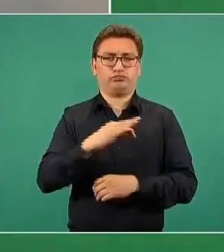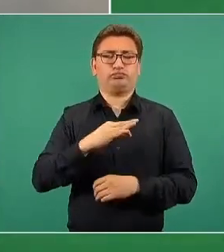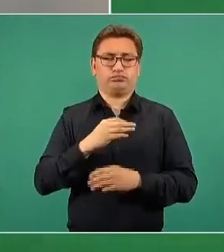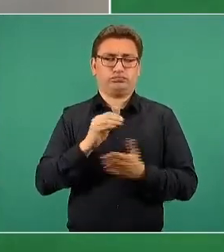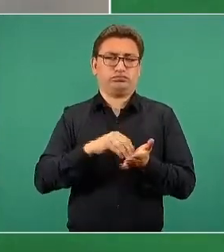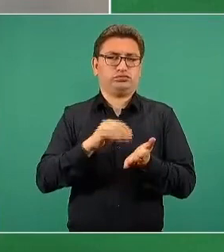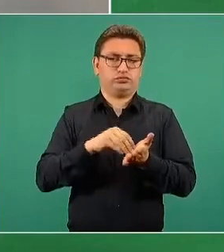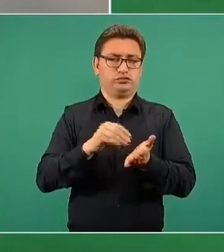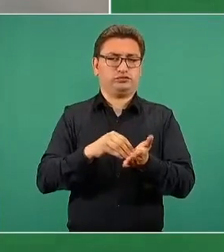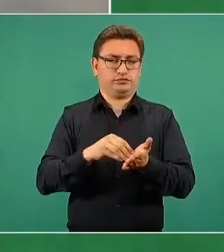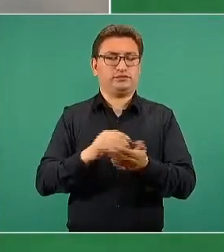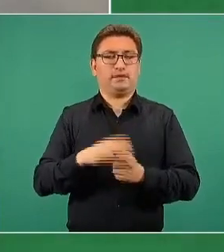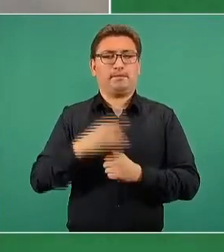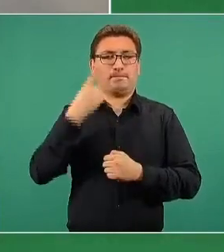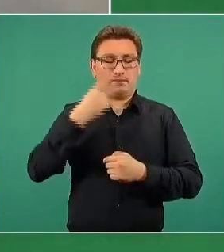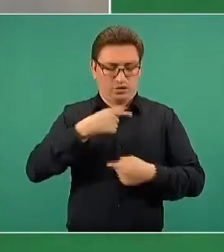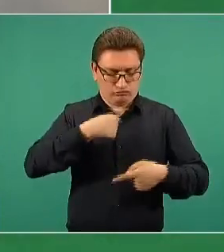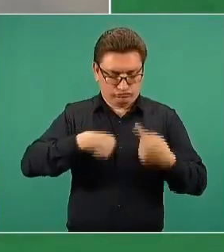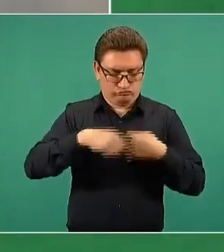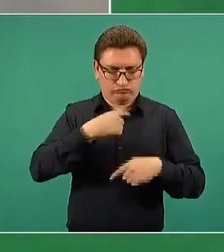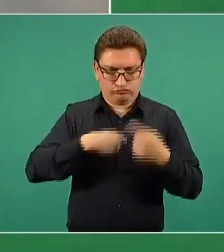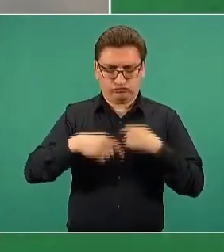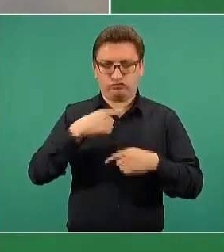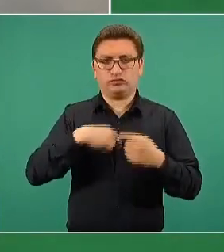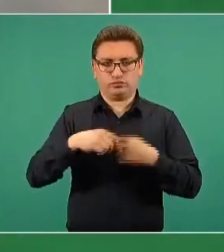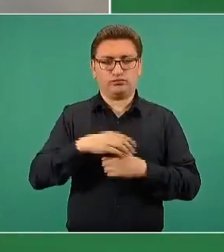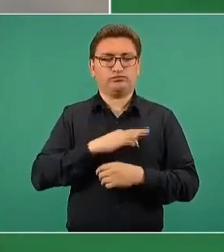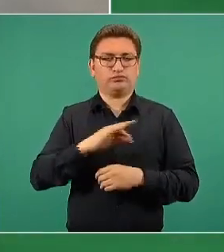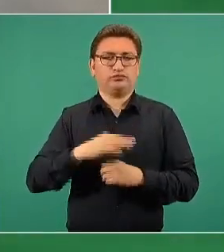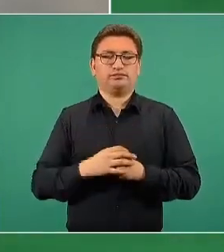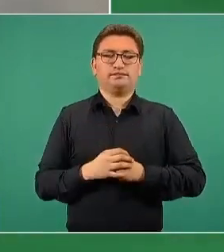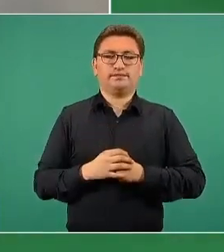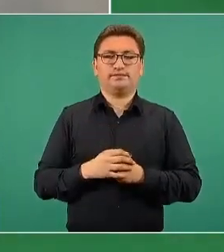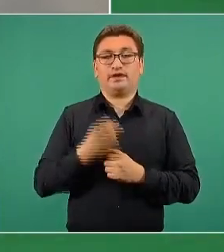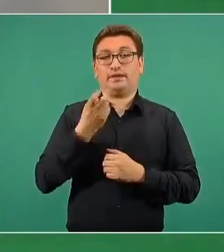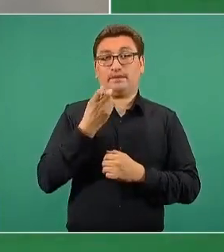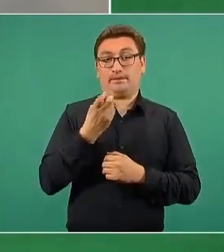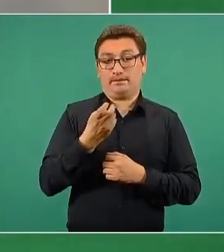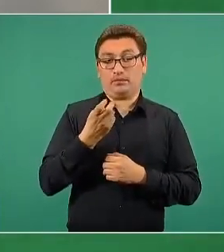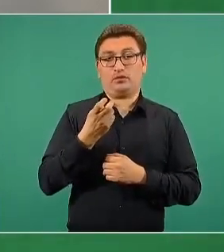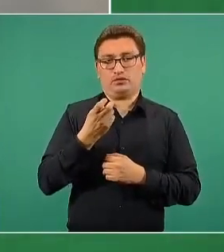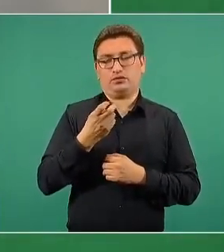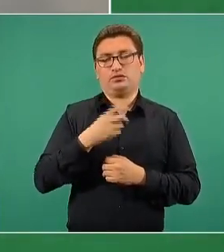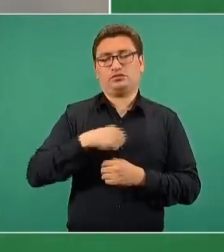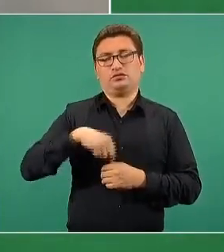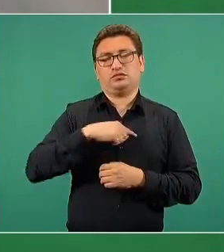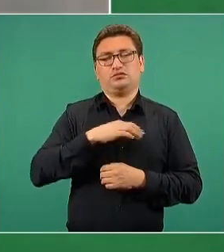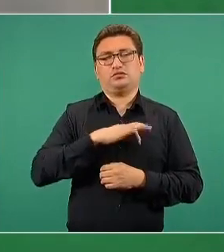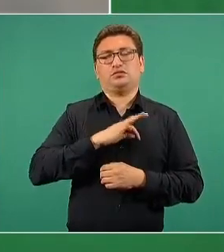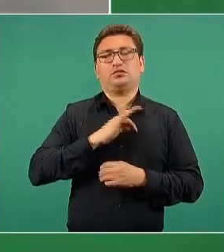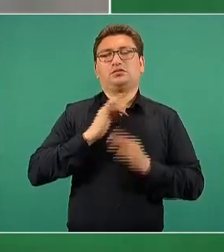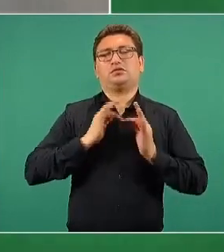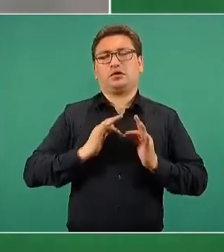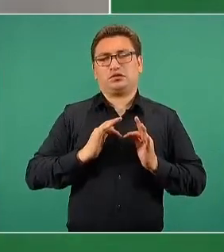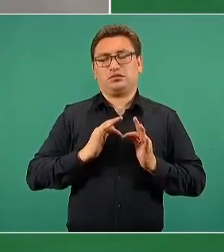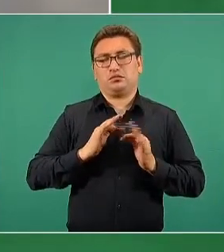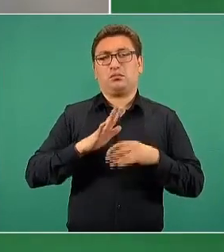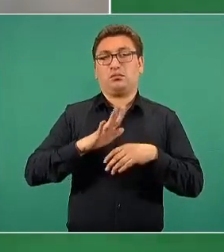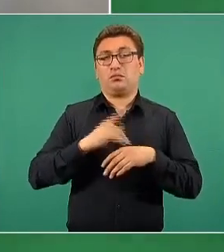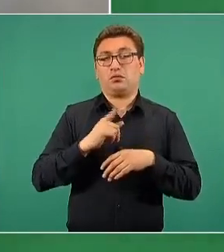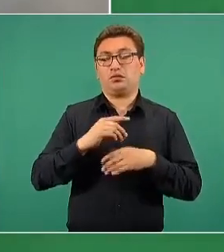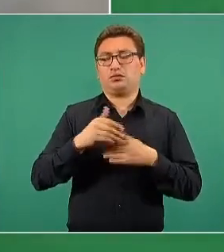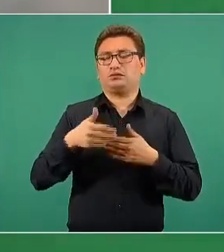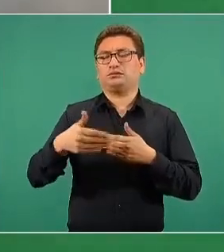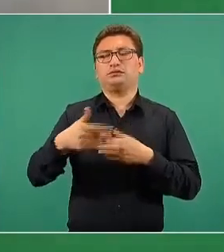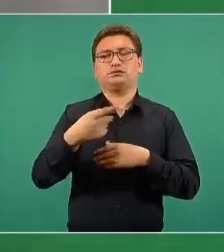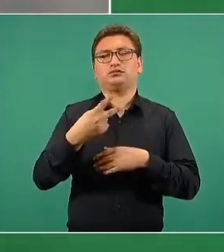correcta, ¿sí?, de desarrollo de anticuerpos neutralizantes. Es por eso que tenemos la tranquilidad de que una vez que